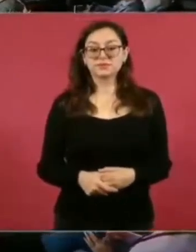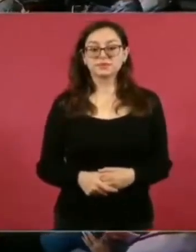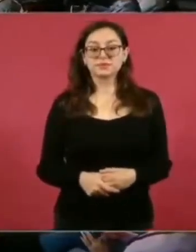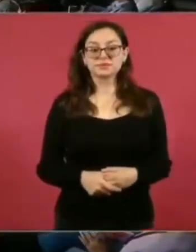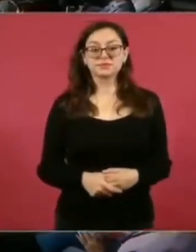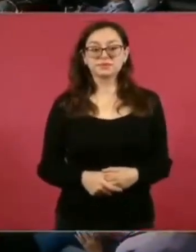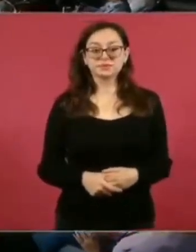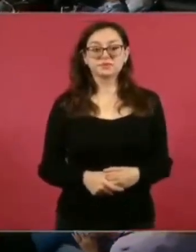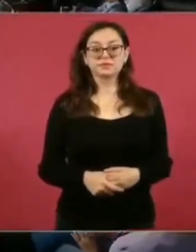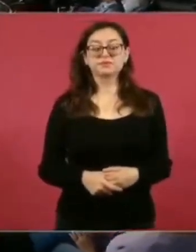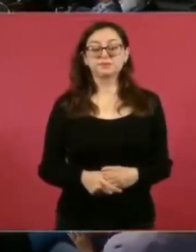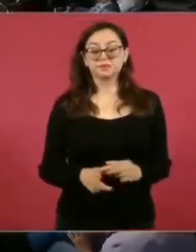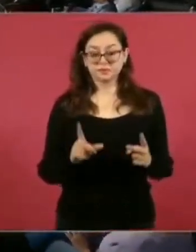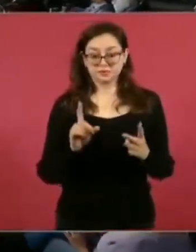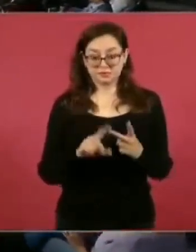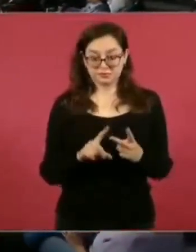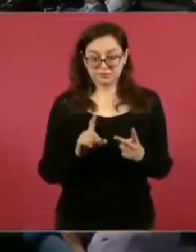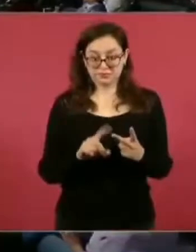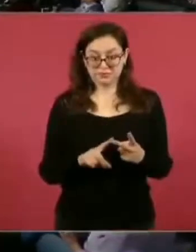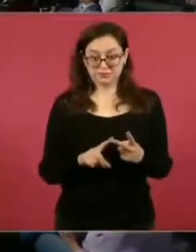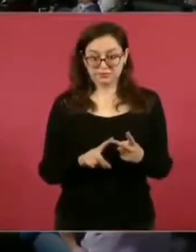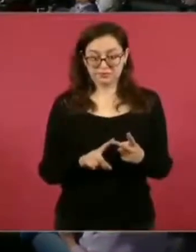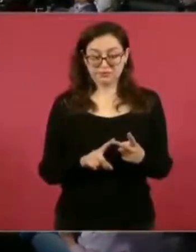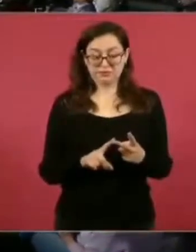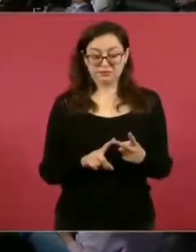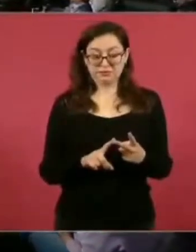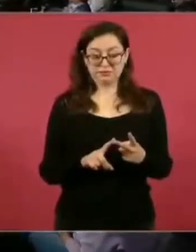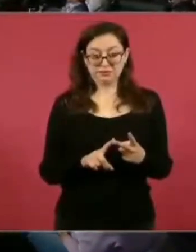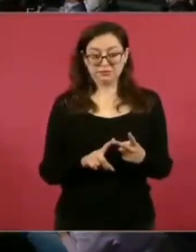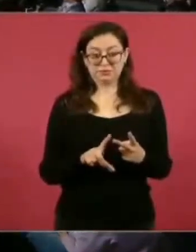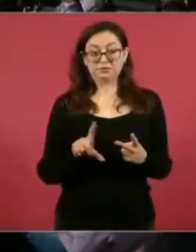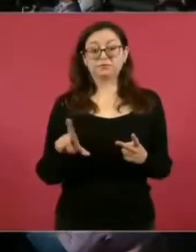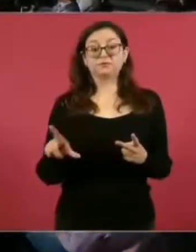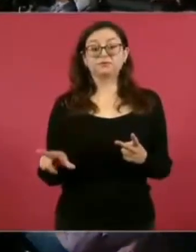después de Beatriz, si